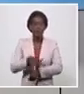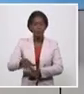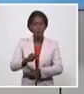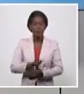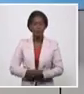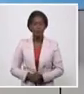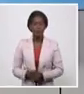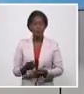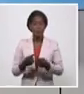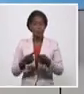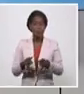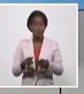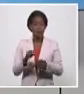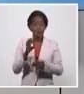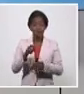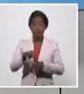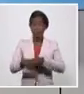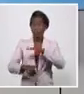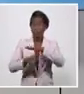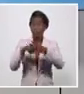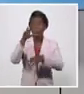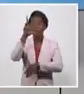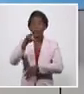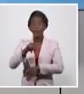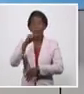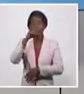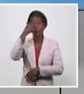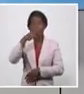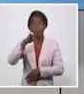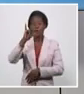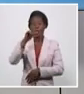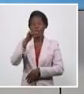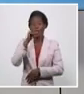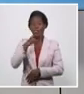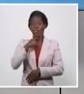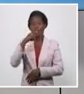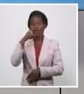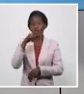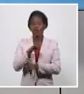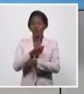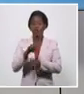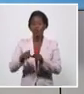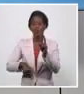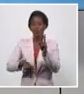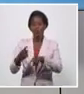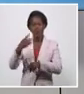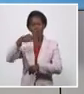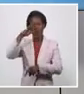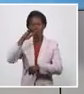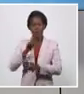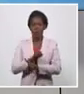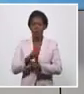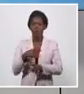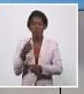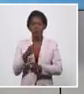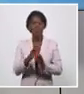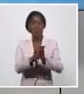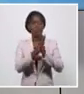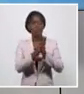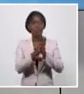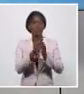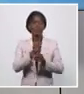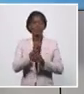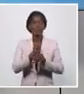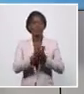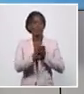Biden no dé marcha atrás a todo el atropello de Trump contra nuestro pueblo. Y no debería tampoco asombrarnos que sea